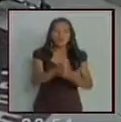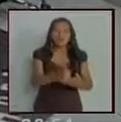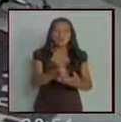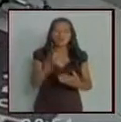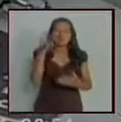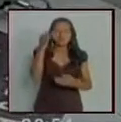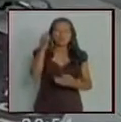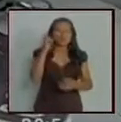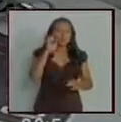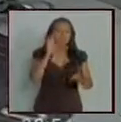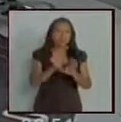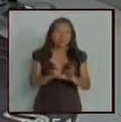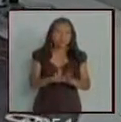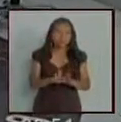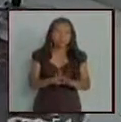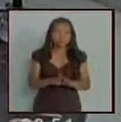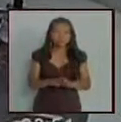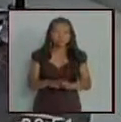¿Ya?